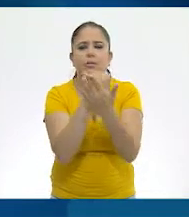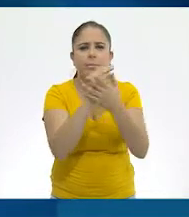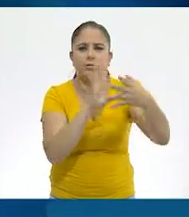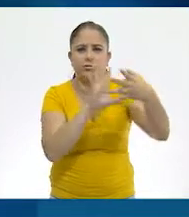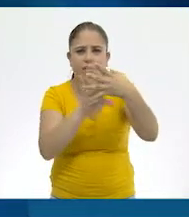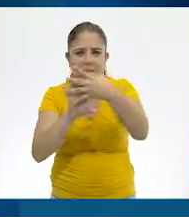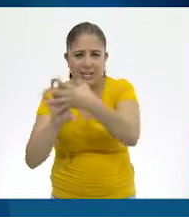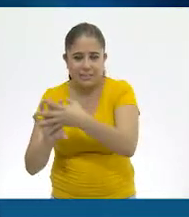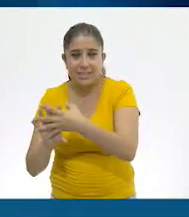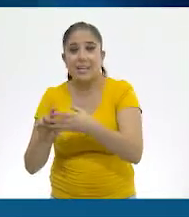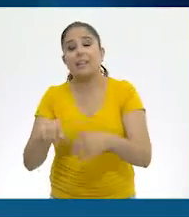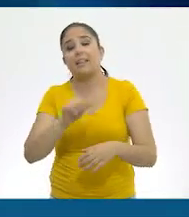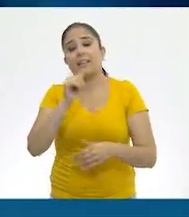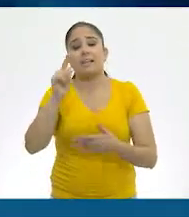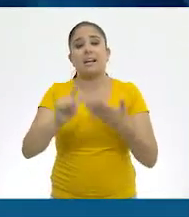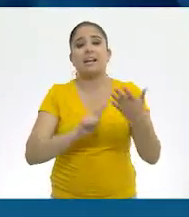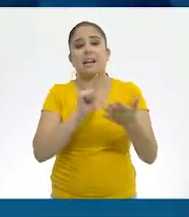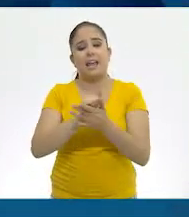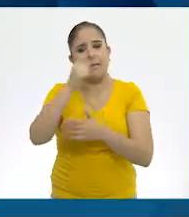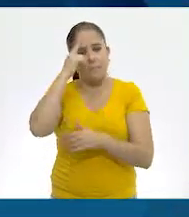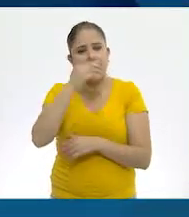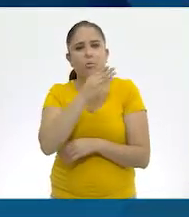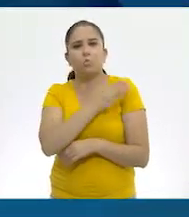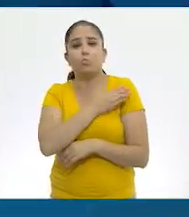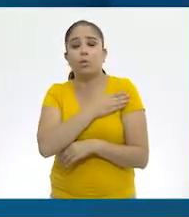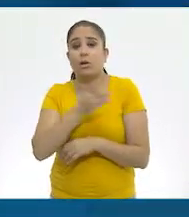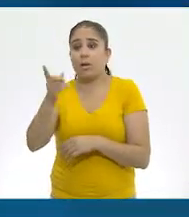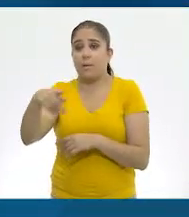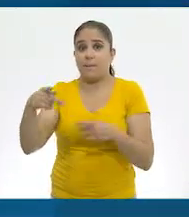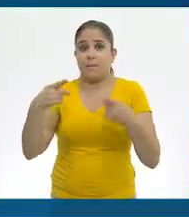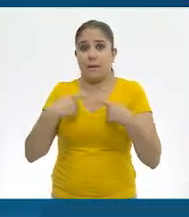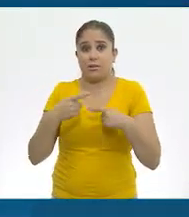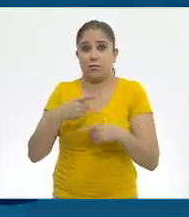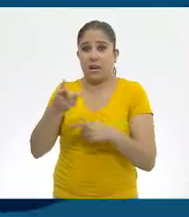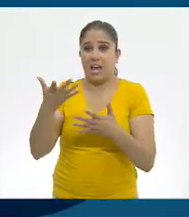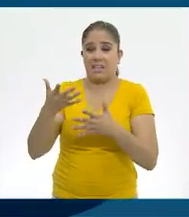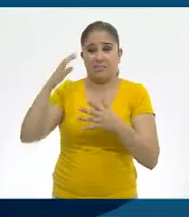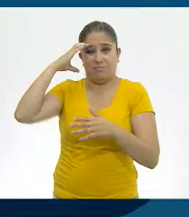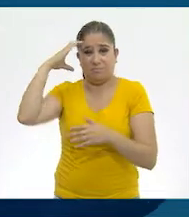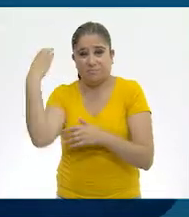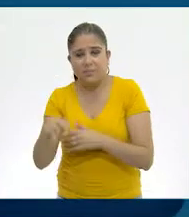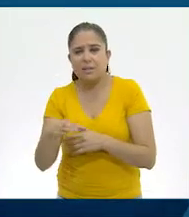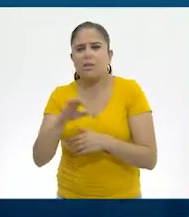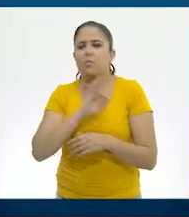se estableció una ley de amnistía para que algunos de los que perdieron sus derechos pudieran